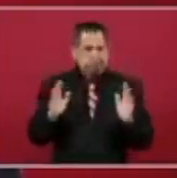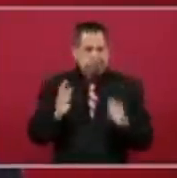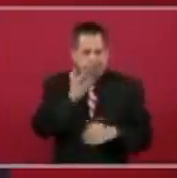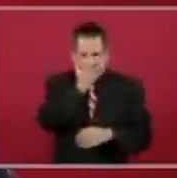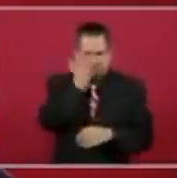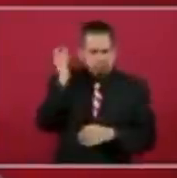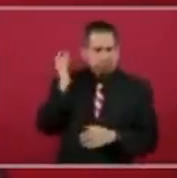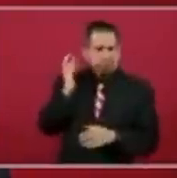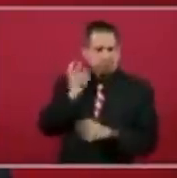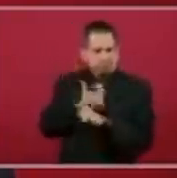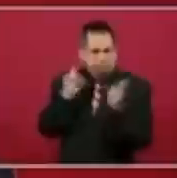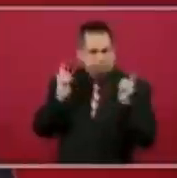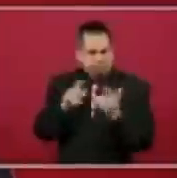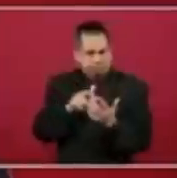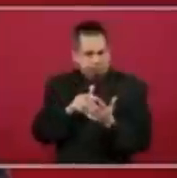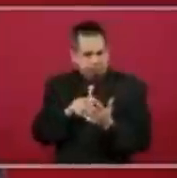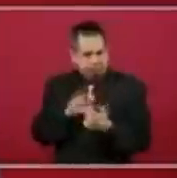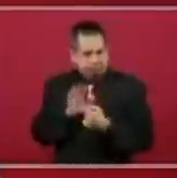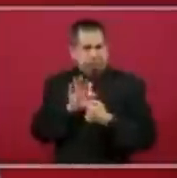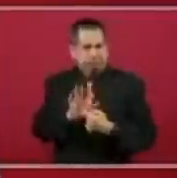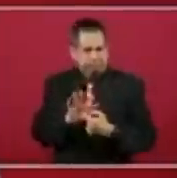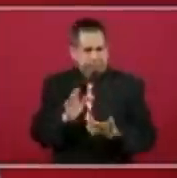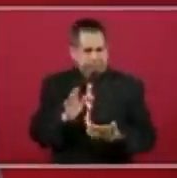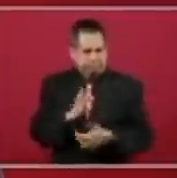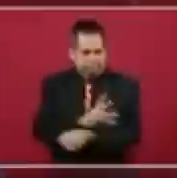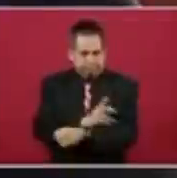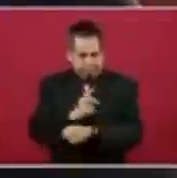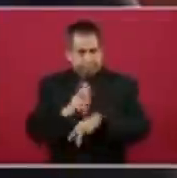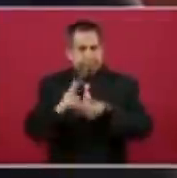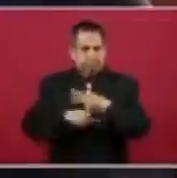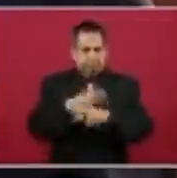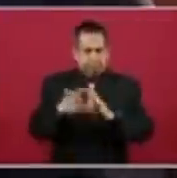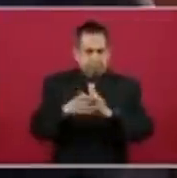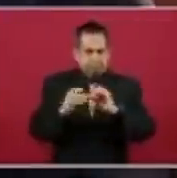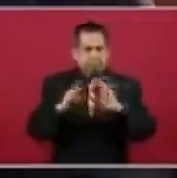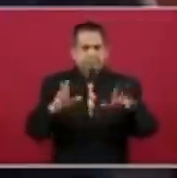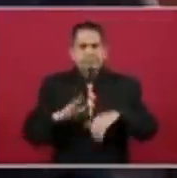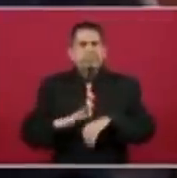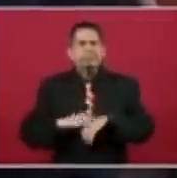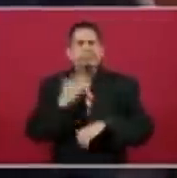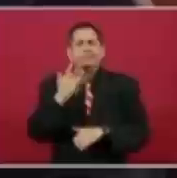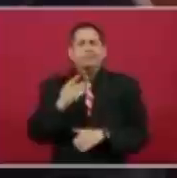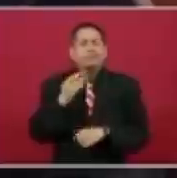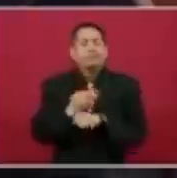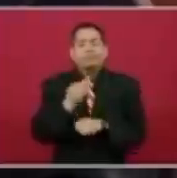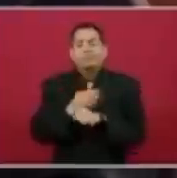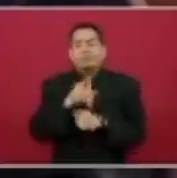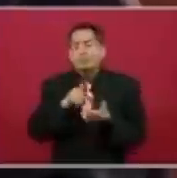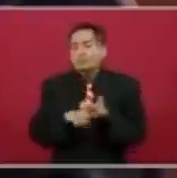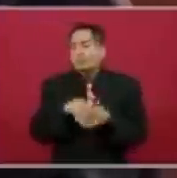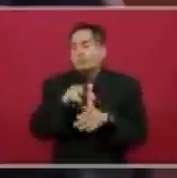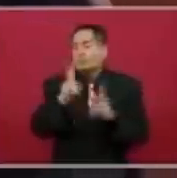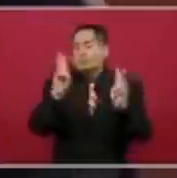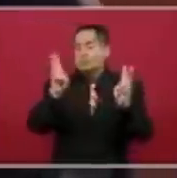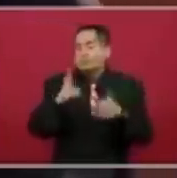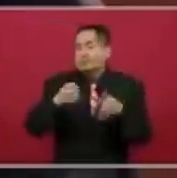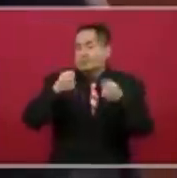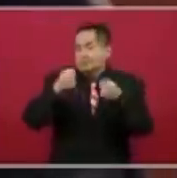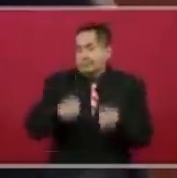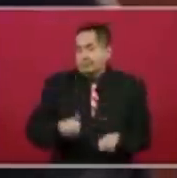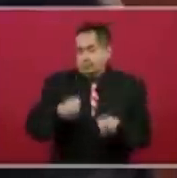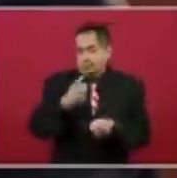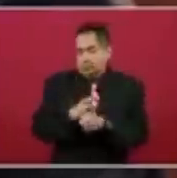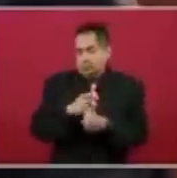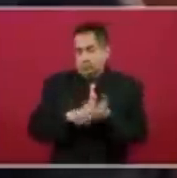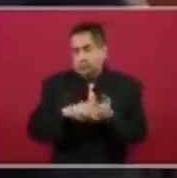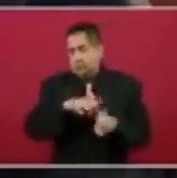O sea, vamos a aclarar las cosas, porque estamos hablando de la seguridad de